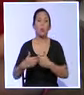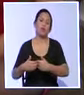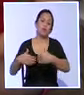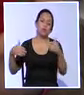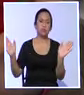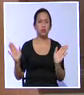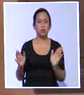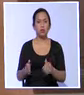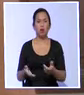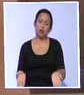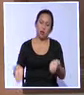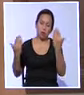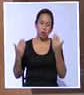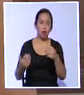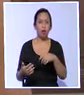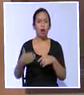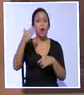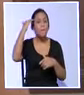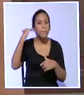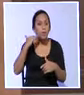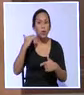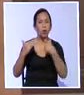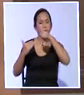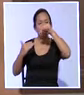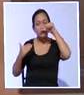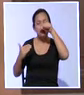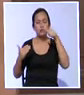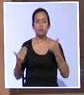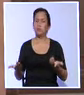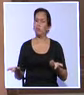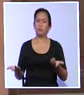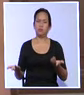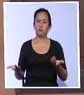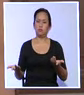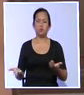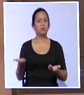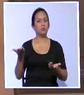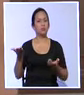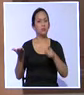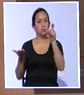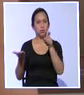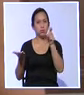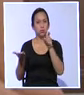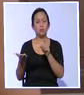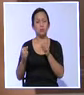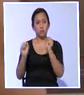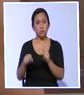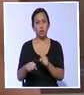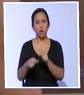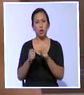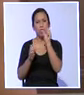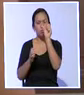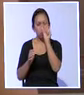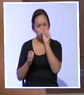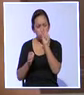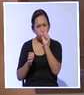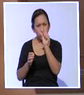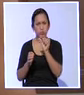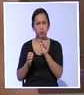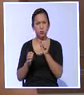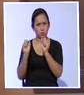menores de edad entonces el consumo es está permitido en mínimas cantidades tomando en cuenta que el